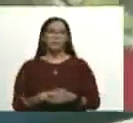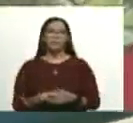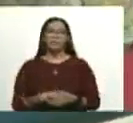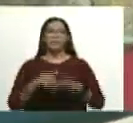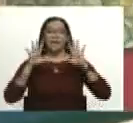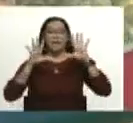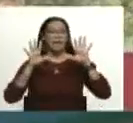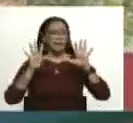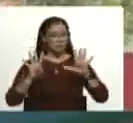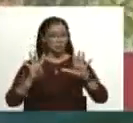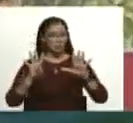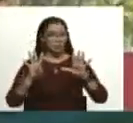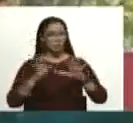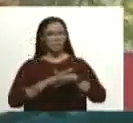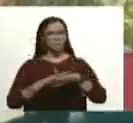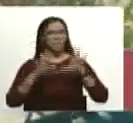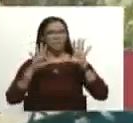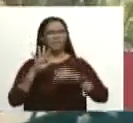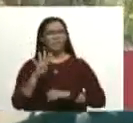y tenemos